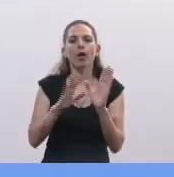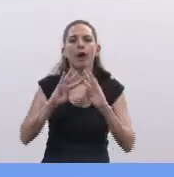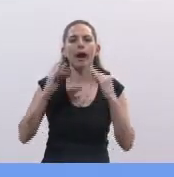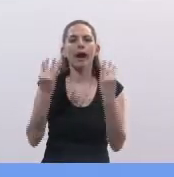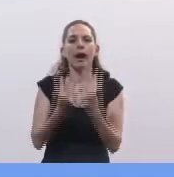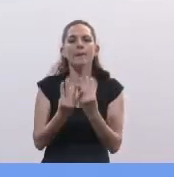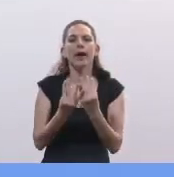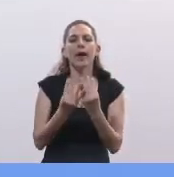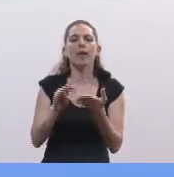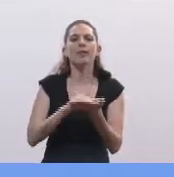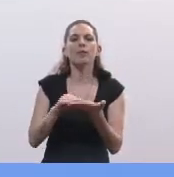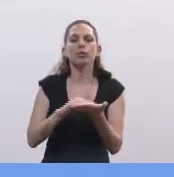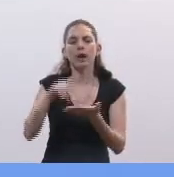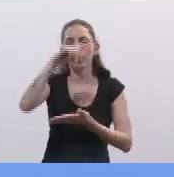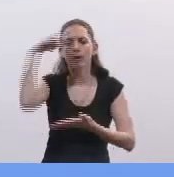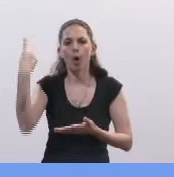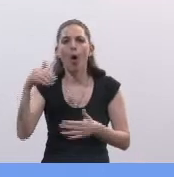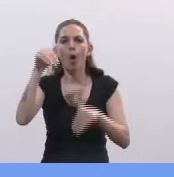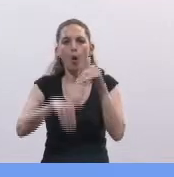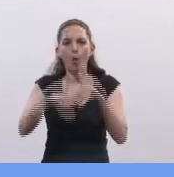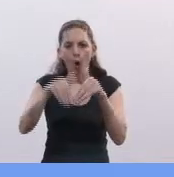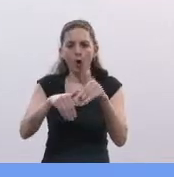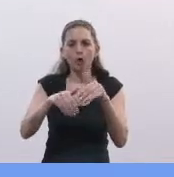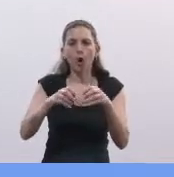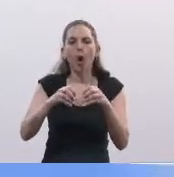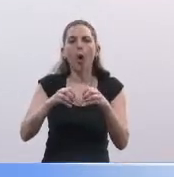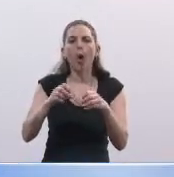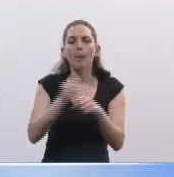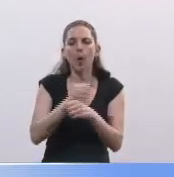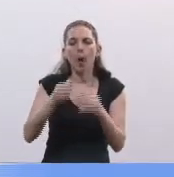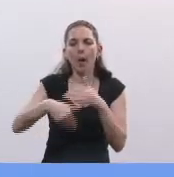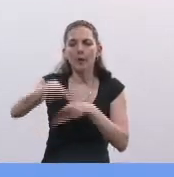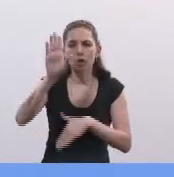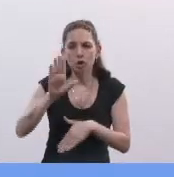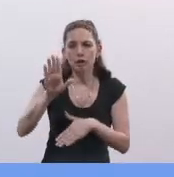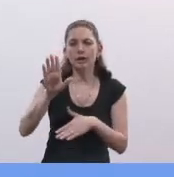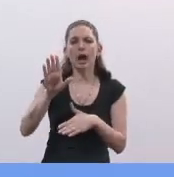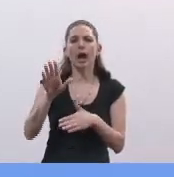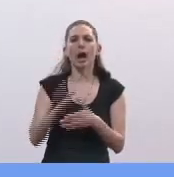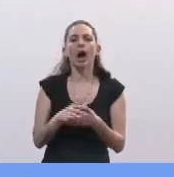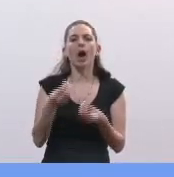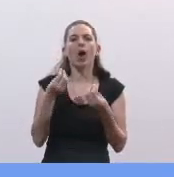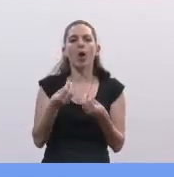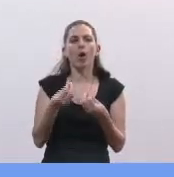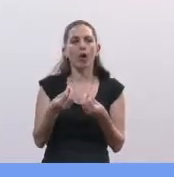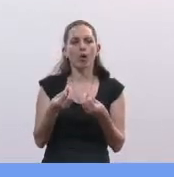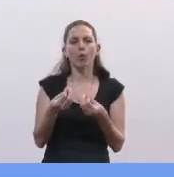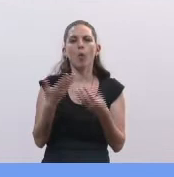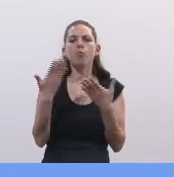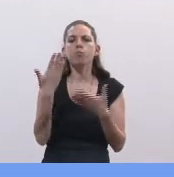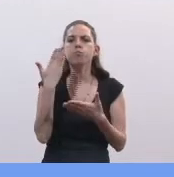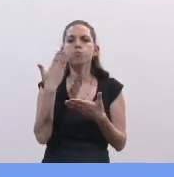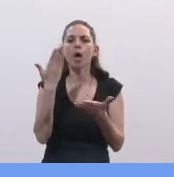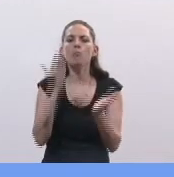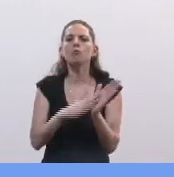Diputados de la Nación, por el voto favorable de la mayoría simple de sus miembros presentes, podrán solicitar